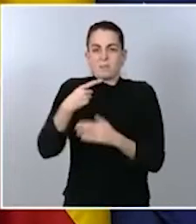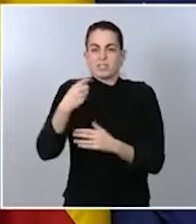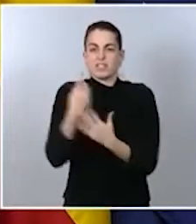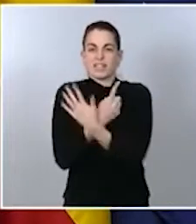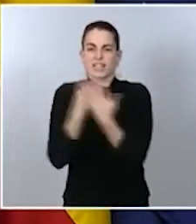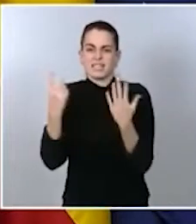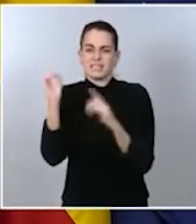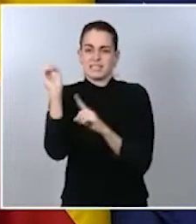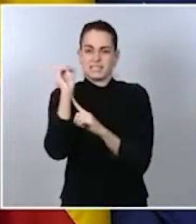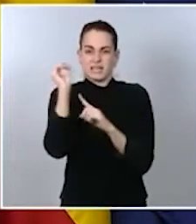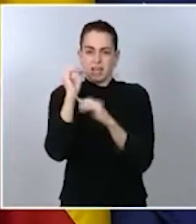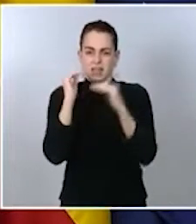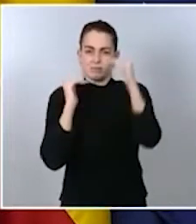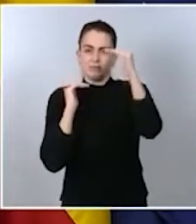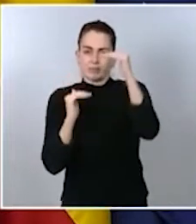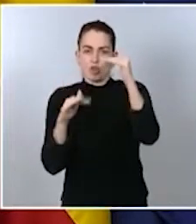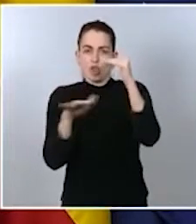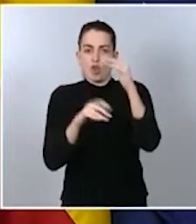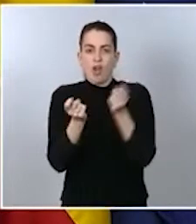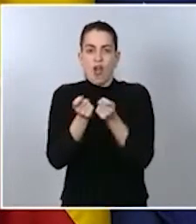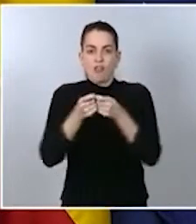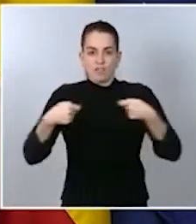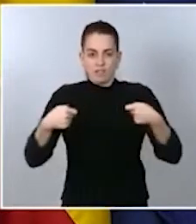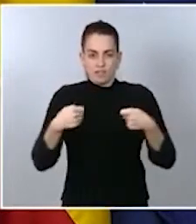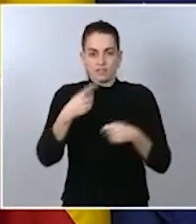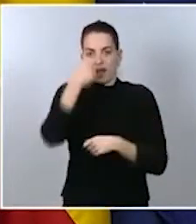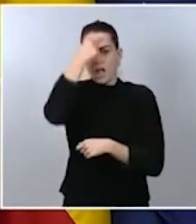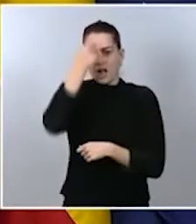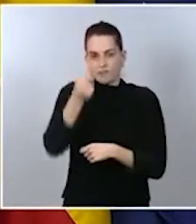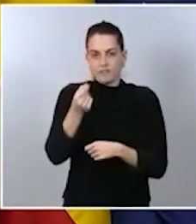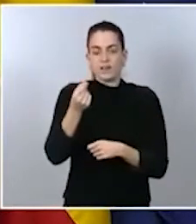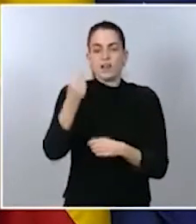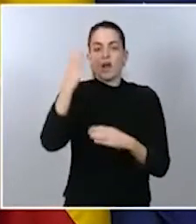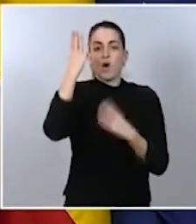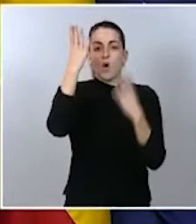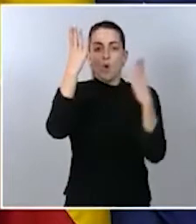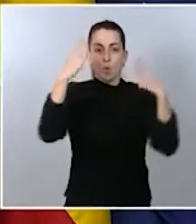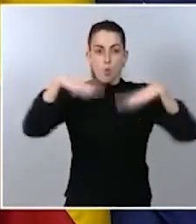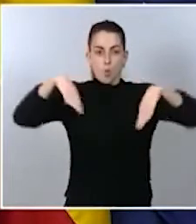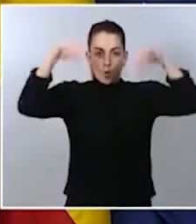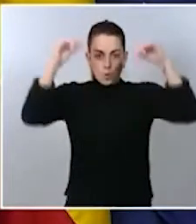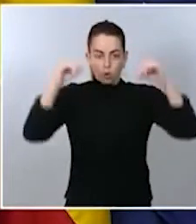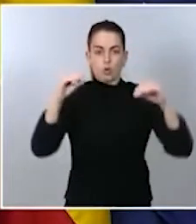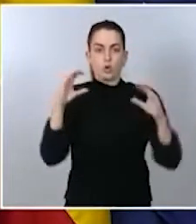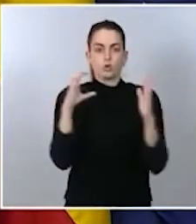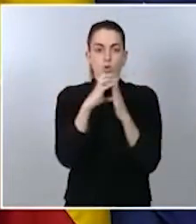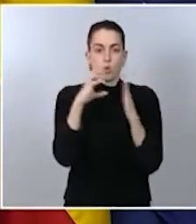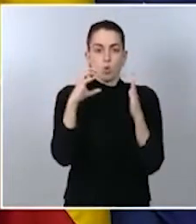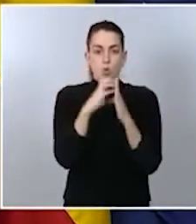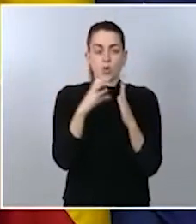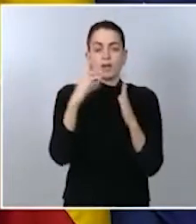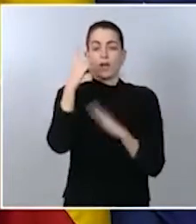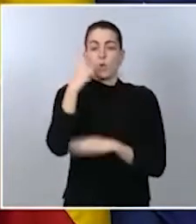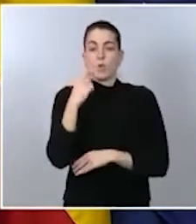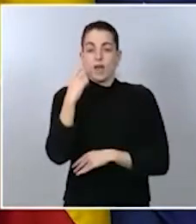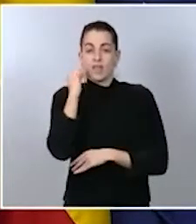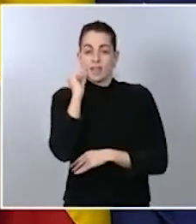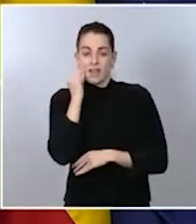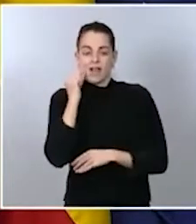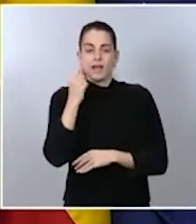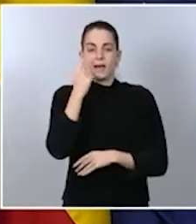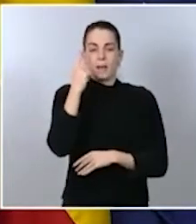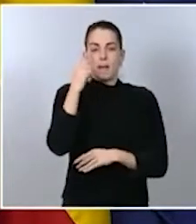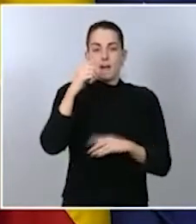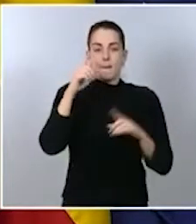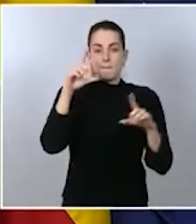en albacete ávila burgos cuenca guadalajara madrid segovia soria teruel toledo